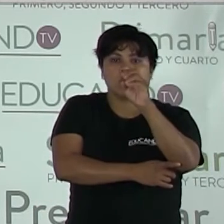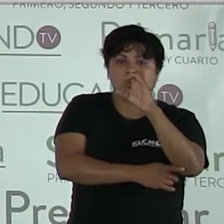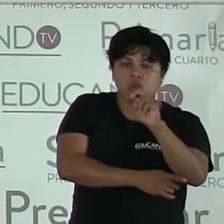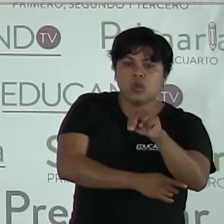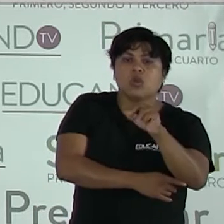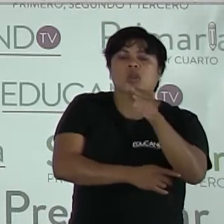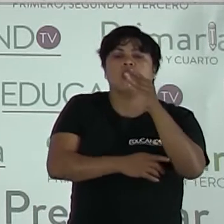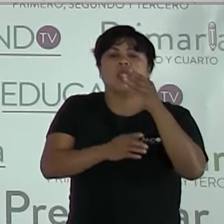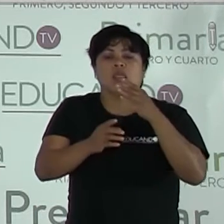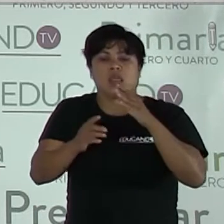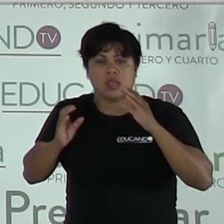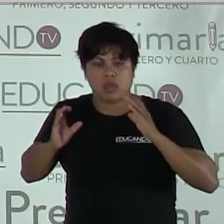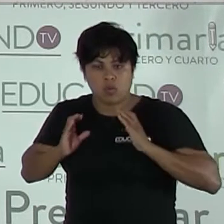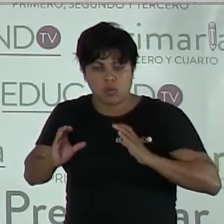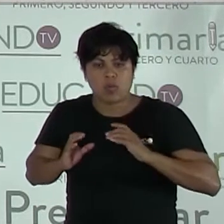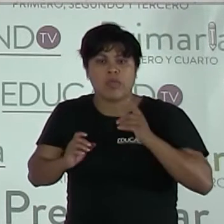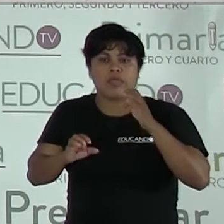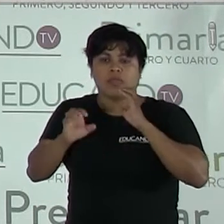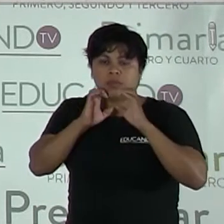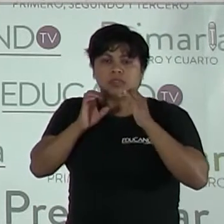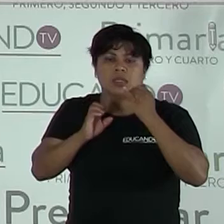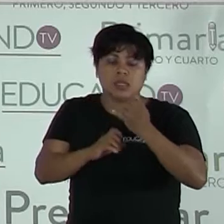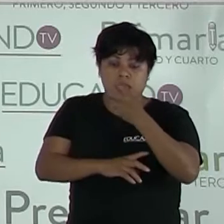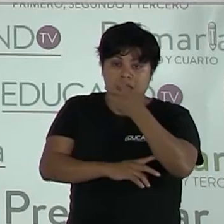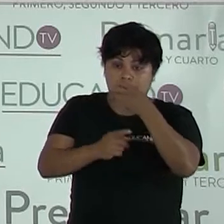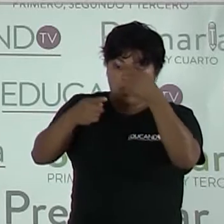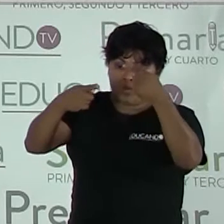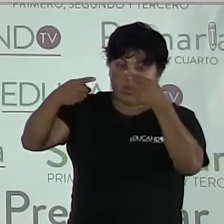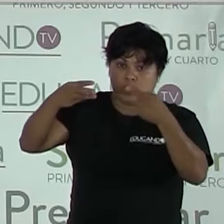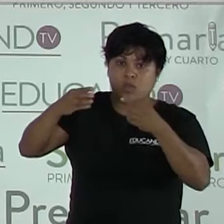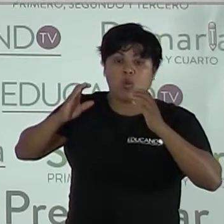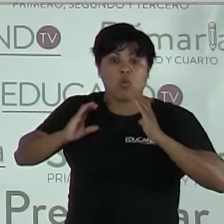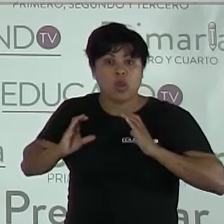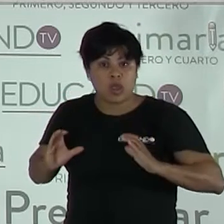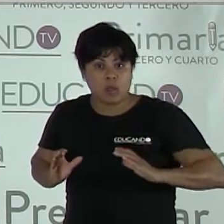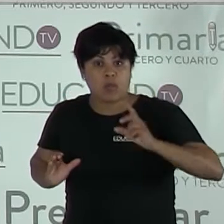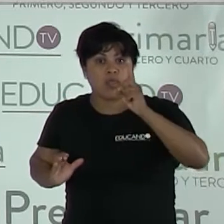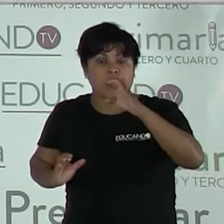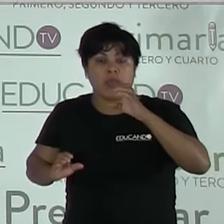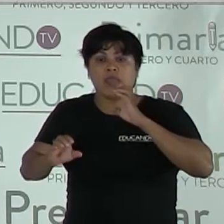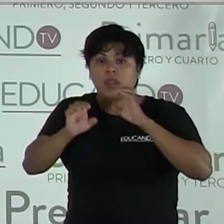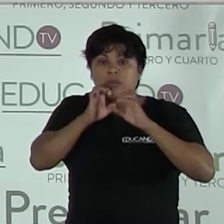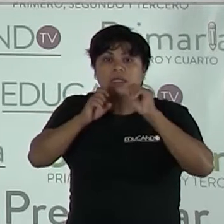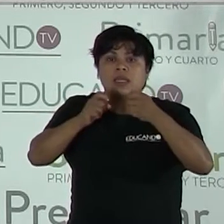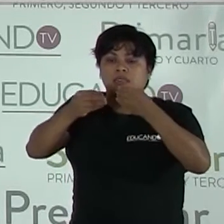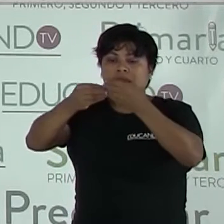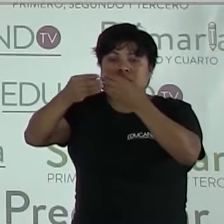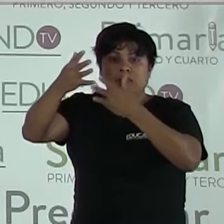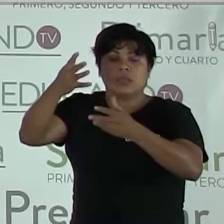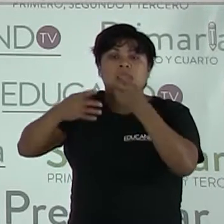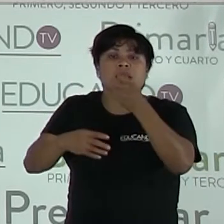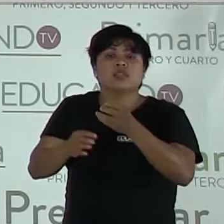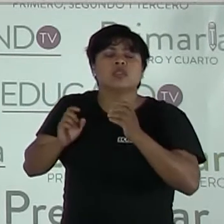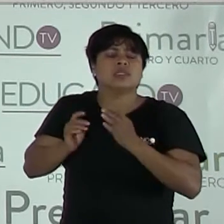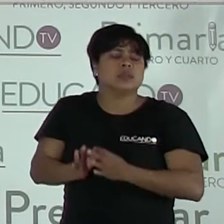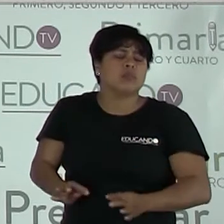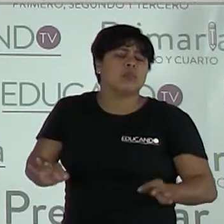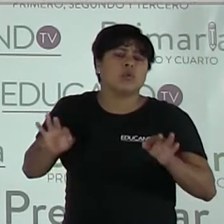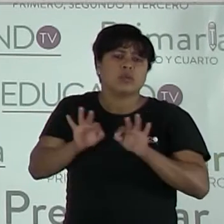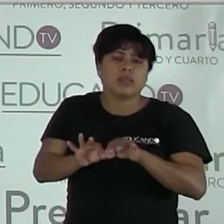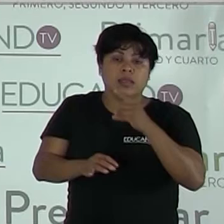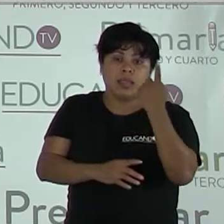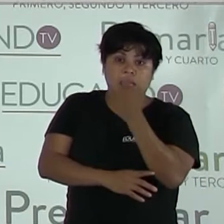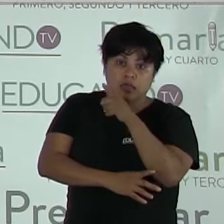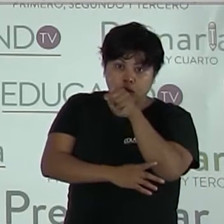de entrevista y un cierre. Destacar que el cuerpo de entrevista es sumamente importante